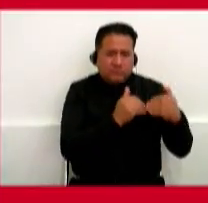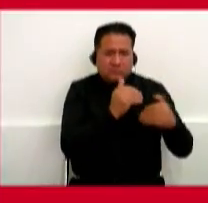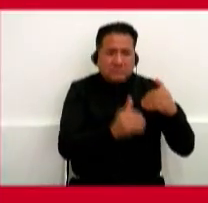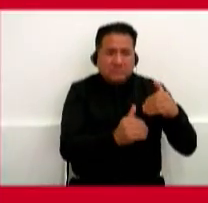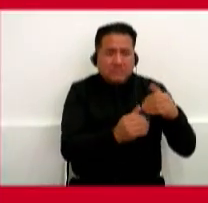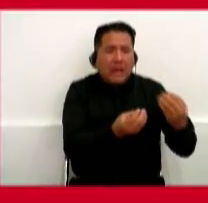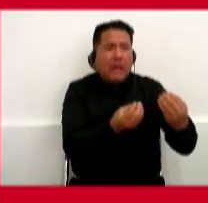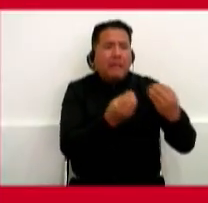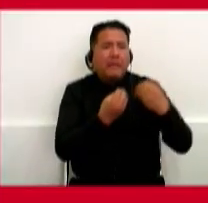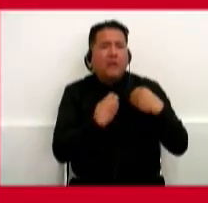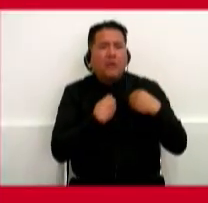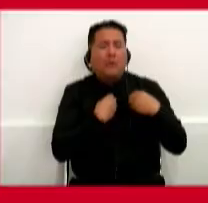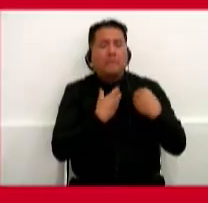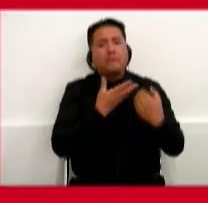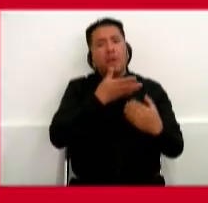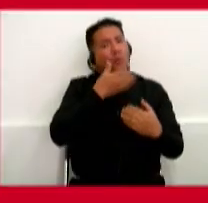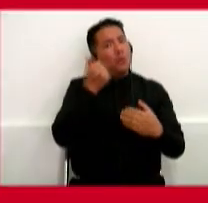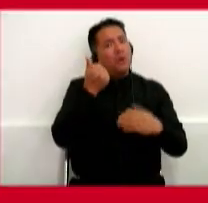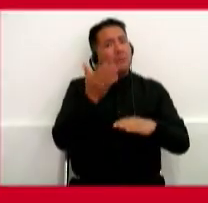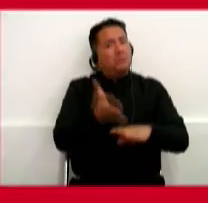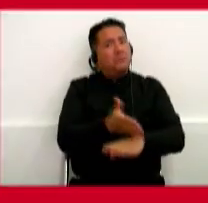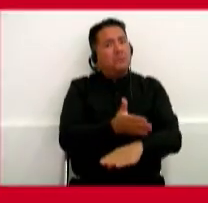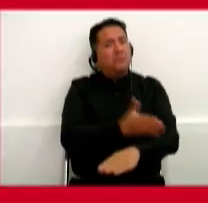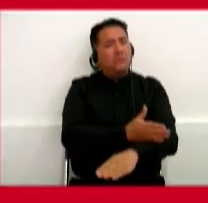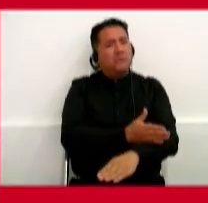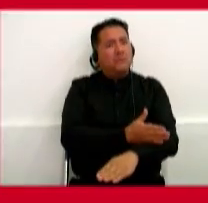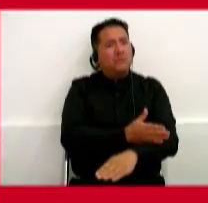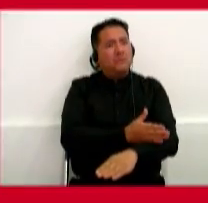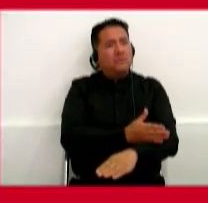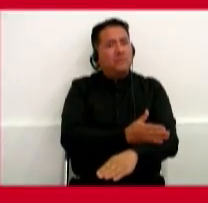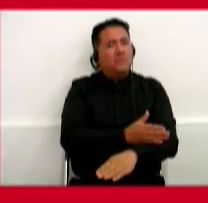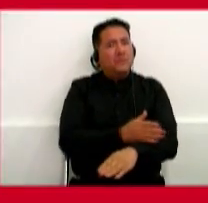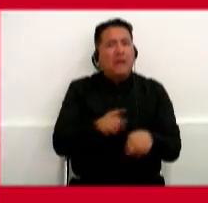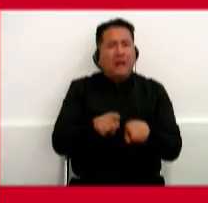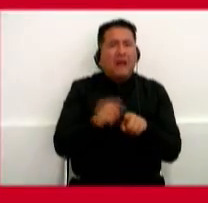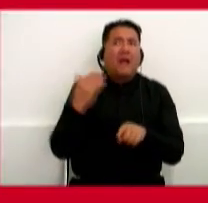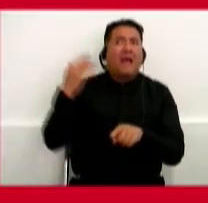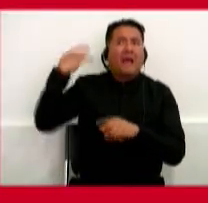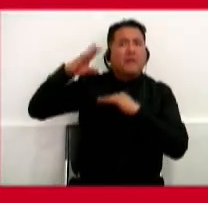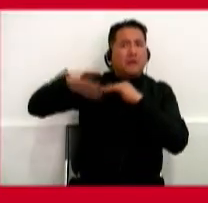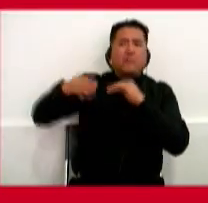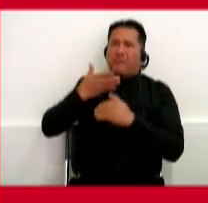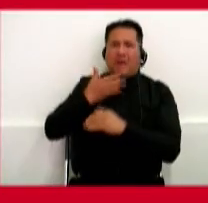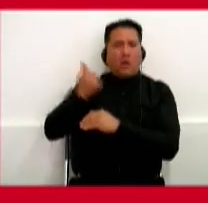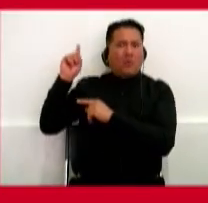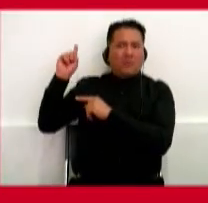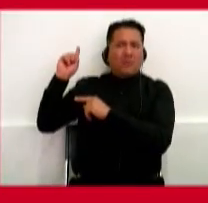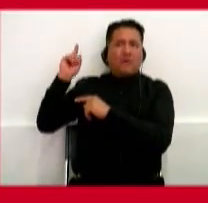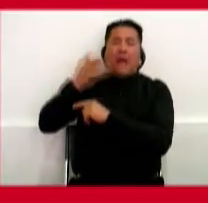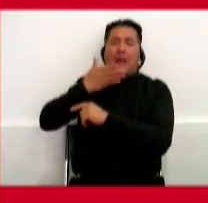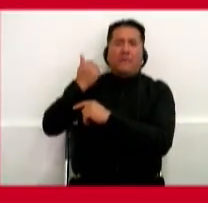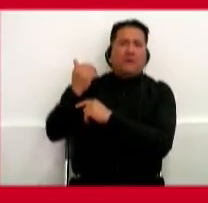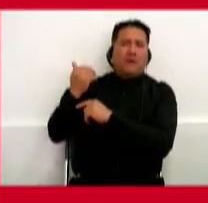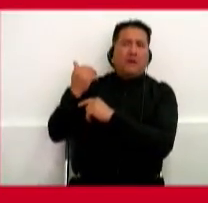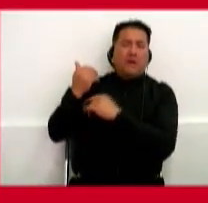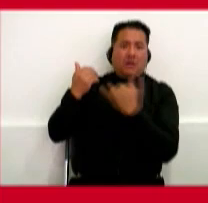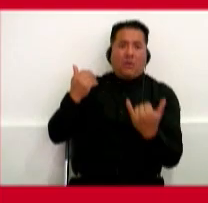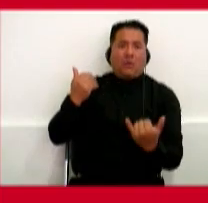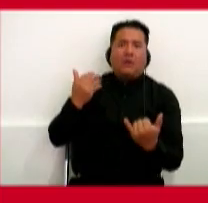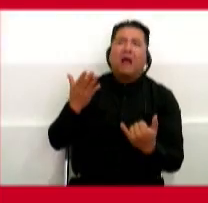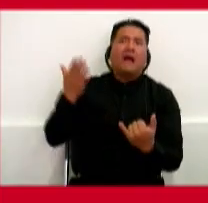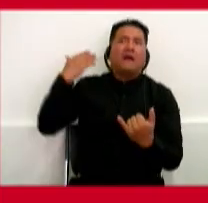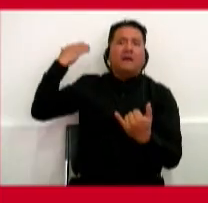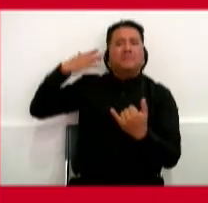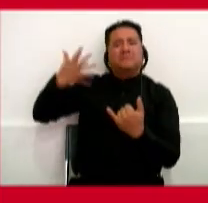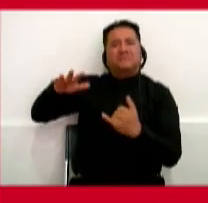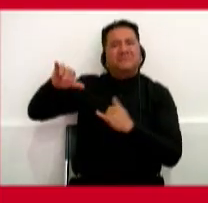mucha eficiencia en lo que son los trabajos estandarizados, ya que nuestro proceso de carguío lo hemos podido llevar a otro